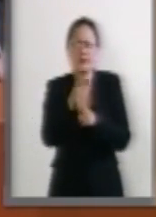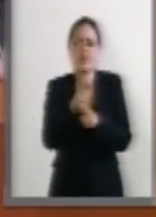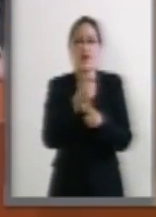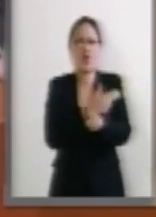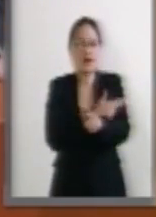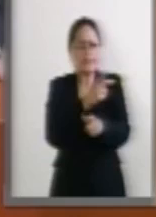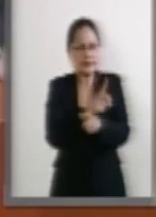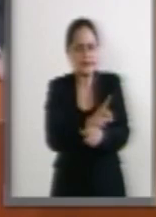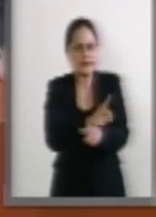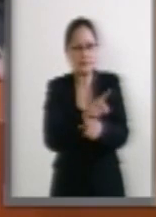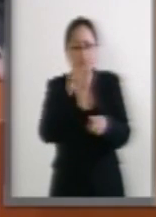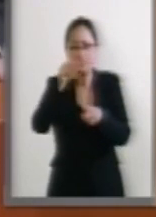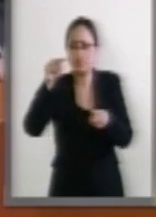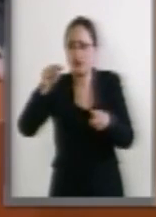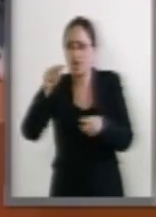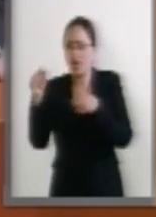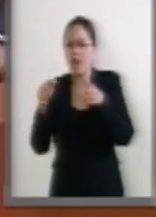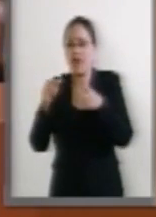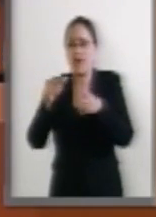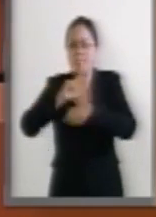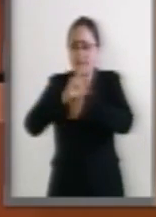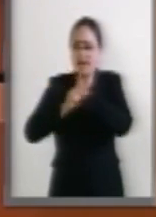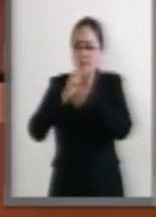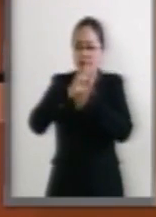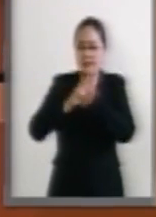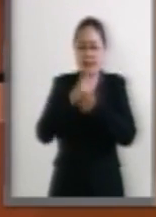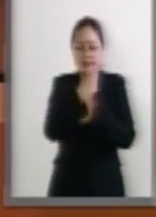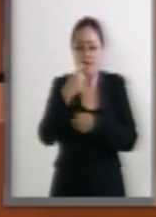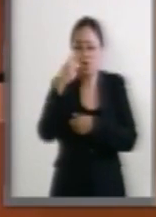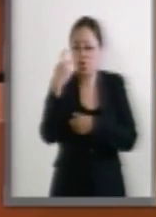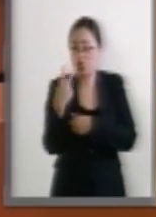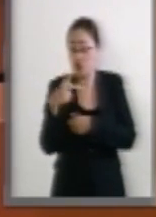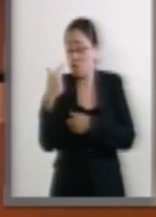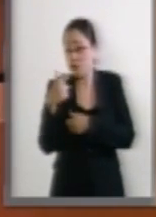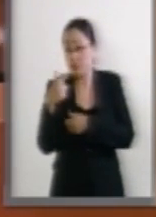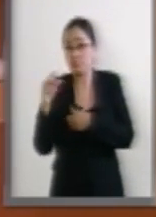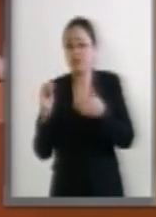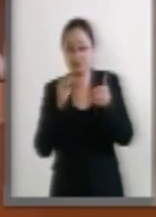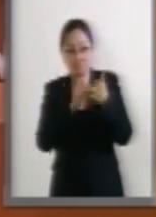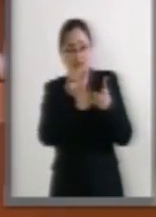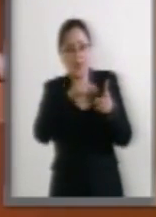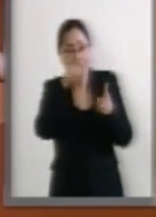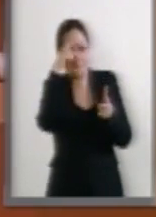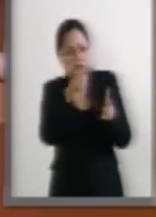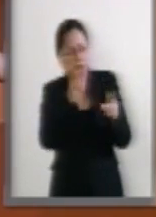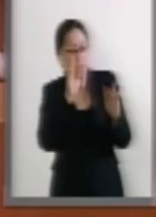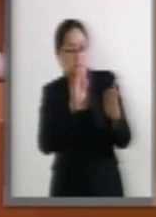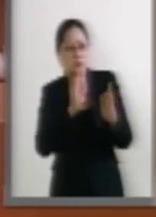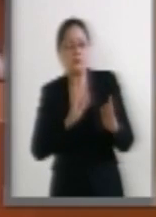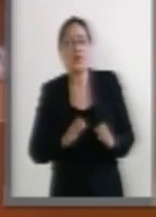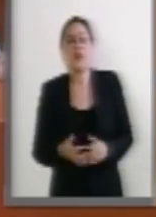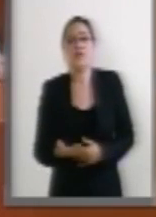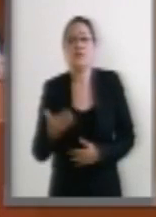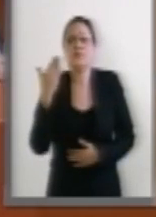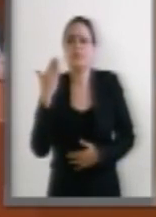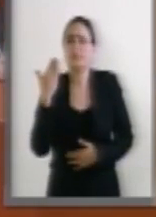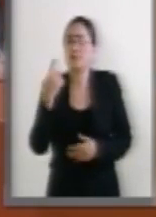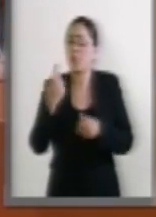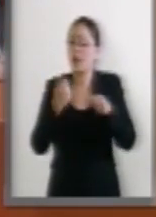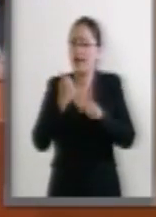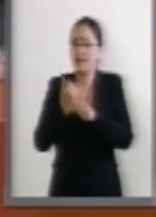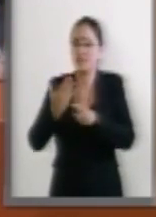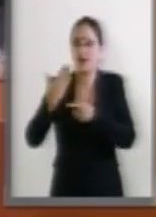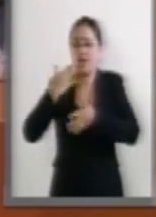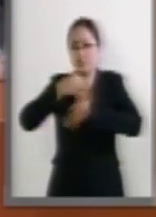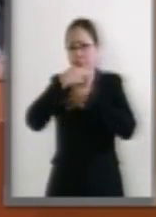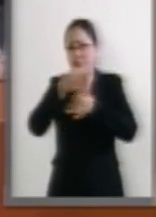en 112 países. Sin duda, la expedición de esta ley el año pasado representó